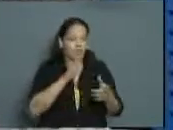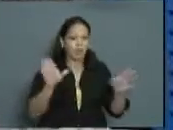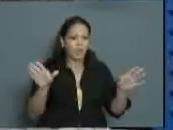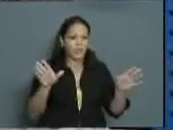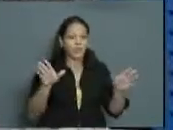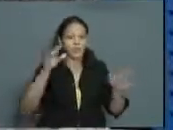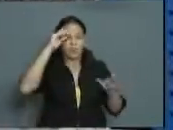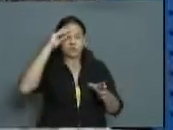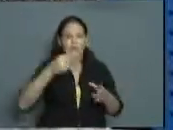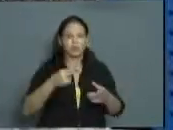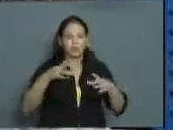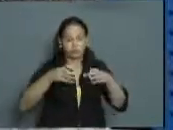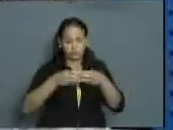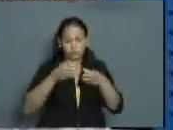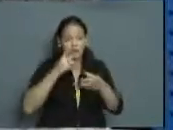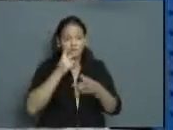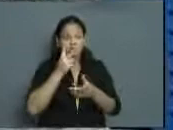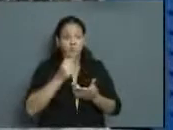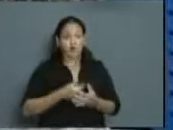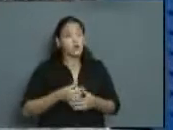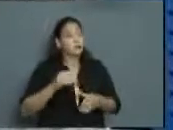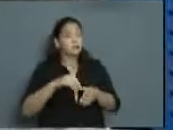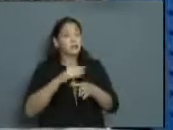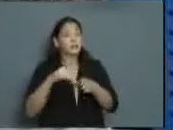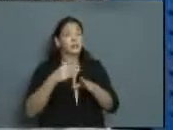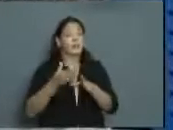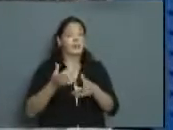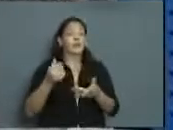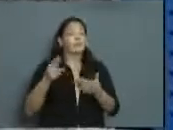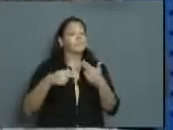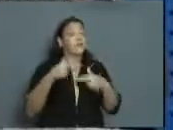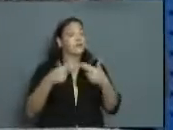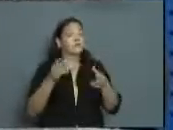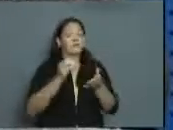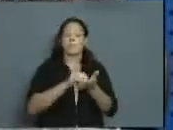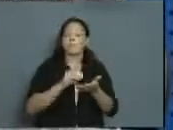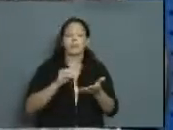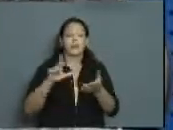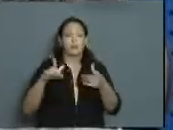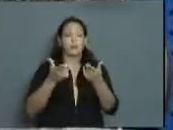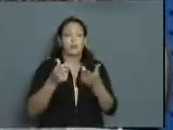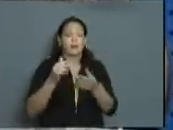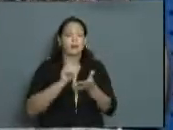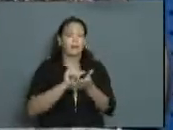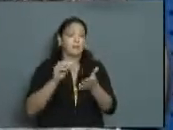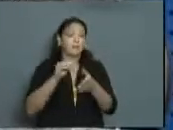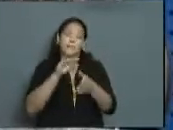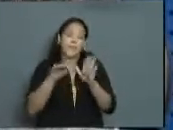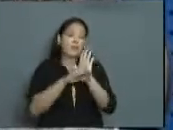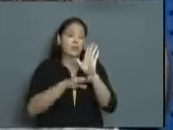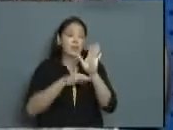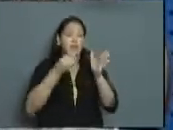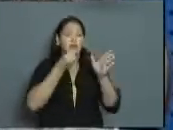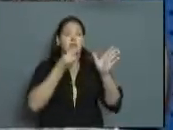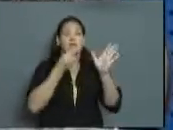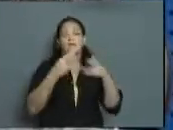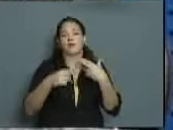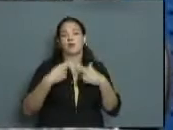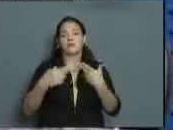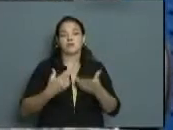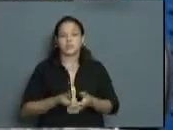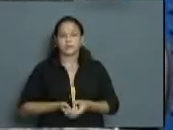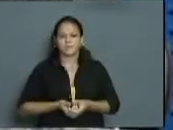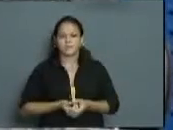se excluya o se confirme la enfermedad, pasa al protocolo que le corresponde según la decisión médica. ¿Qué puede suceder, Raulito?